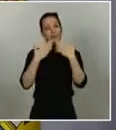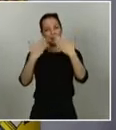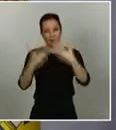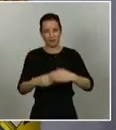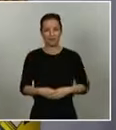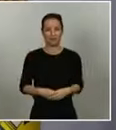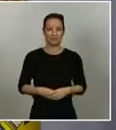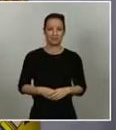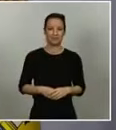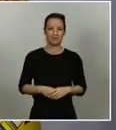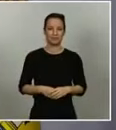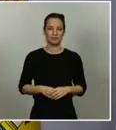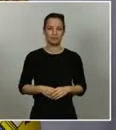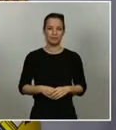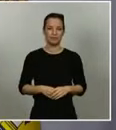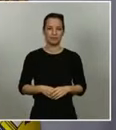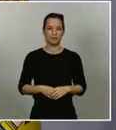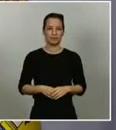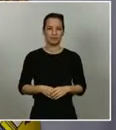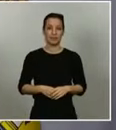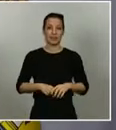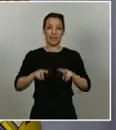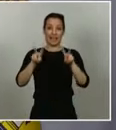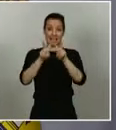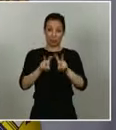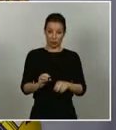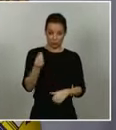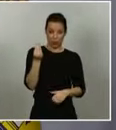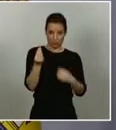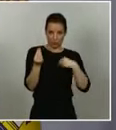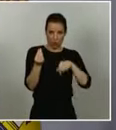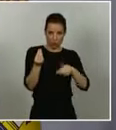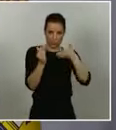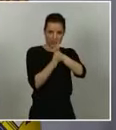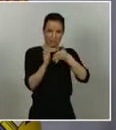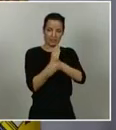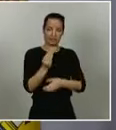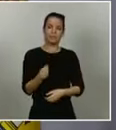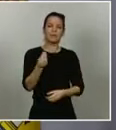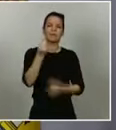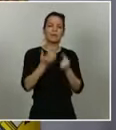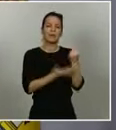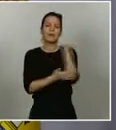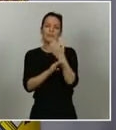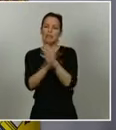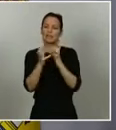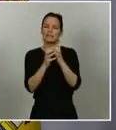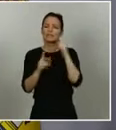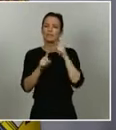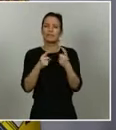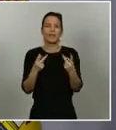El estudio, que es lo que nos hace estar aquí hoy, se diseña para comprender mejor la dimensión real de la